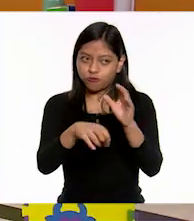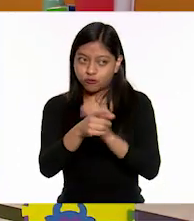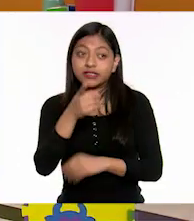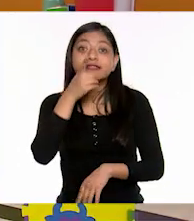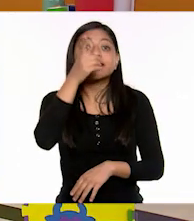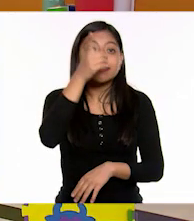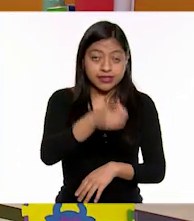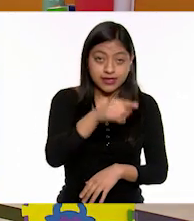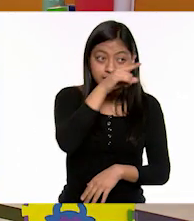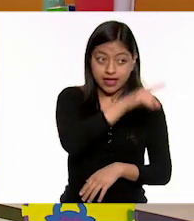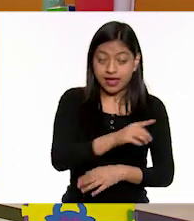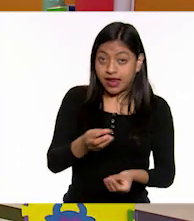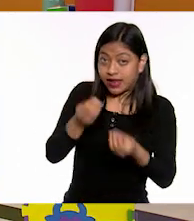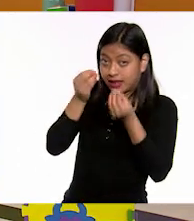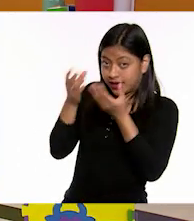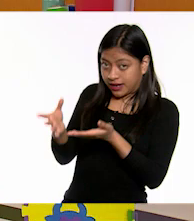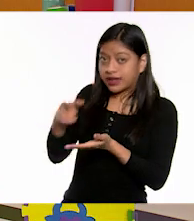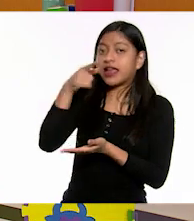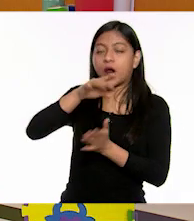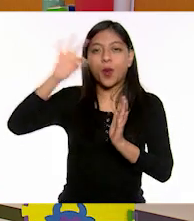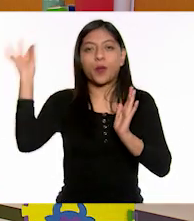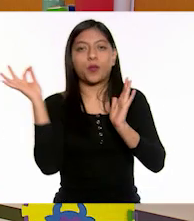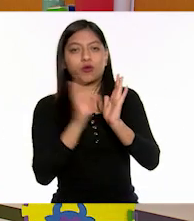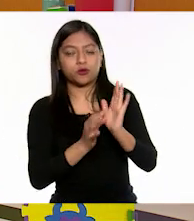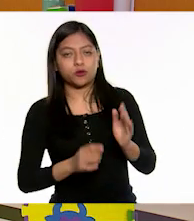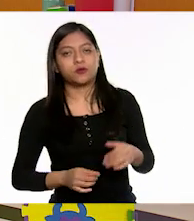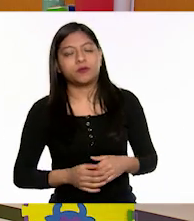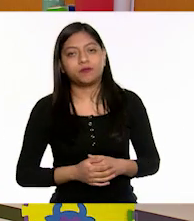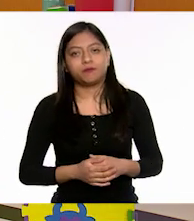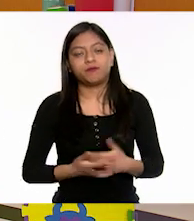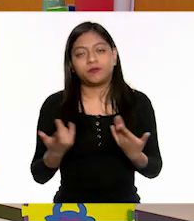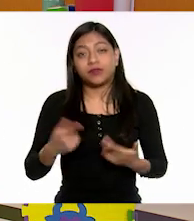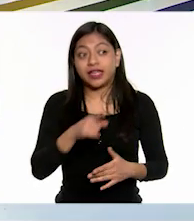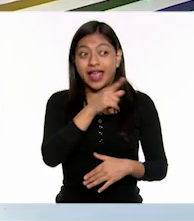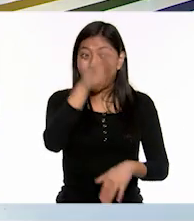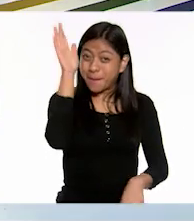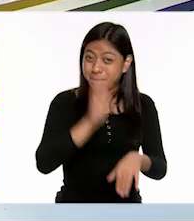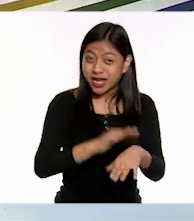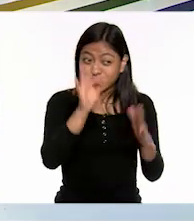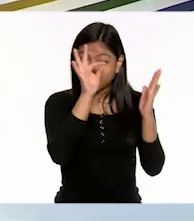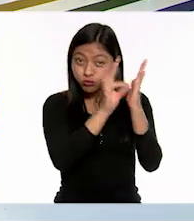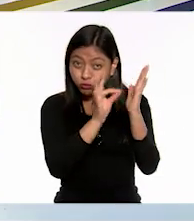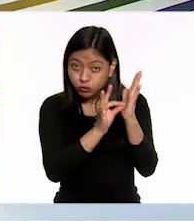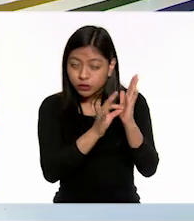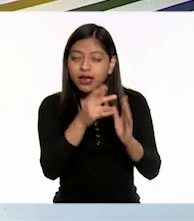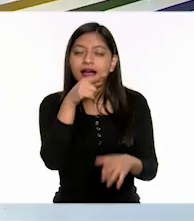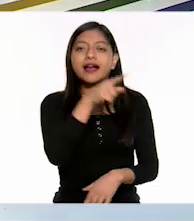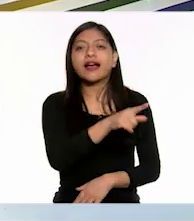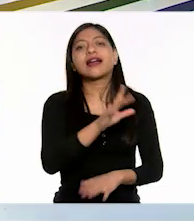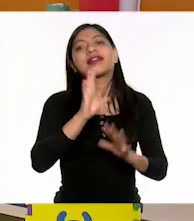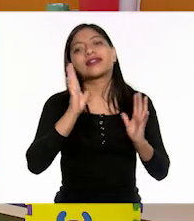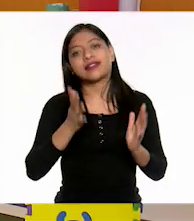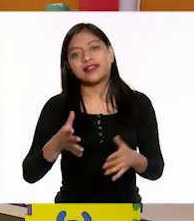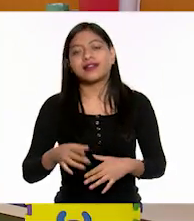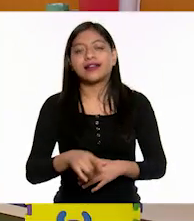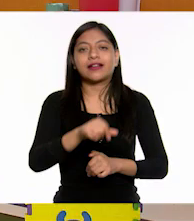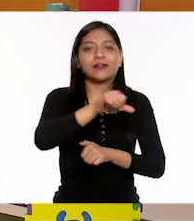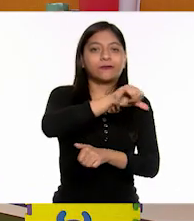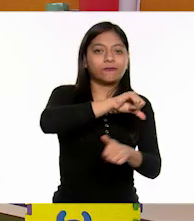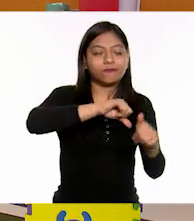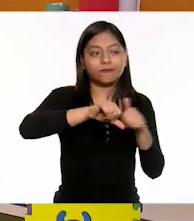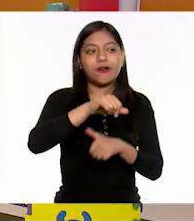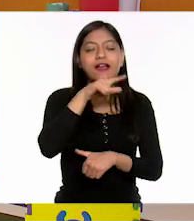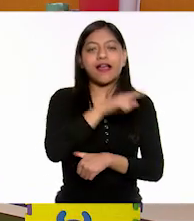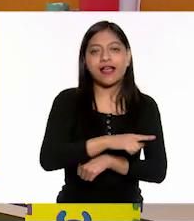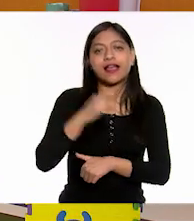reina y se lo lleve primero es el que se va a llevar el punto y el que acumule más puntos él le tocará hacer el